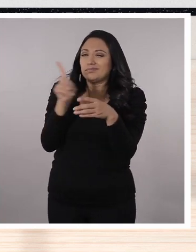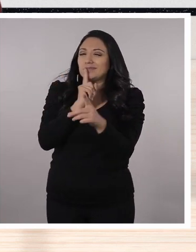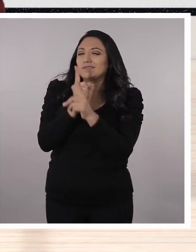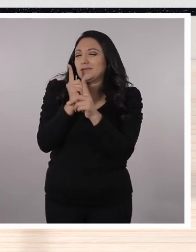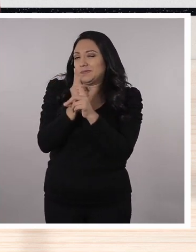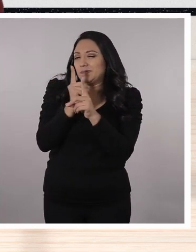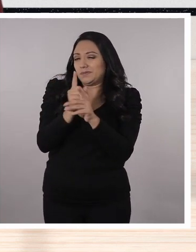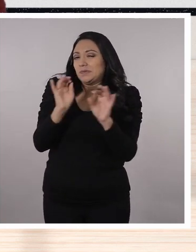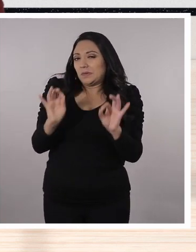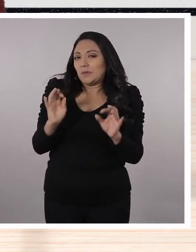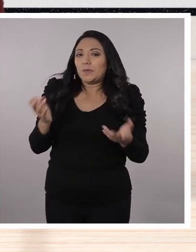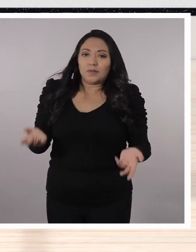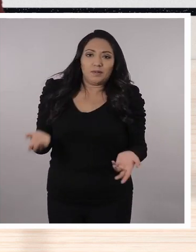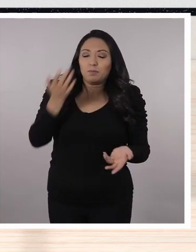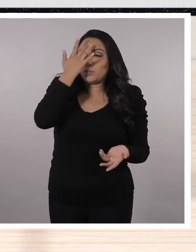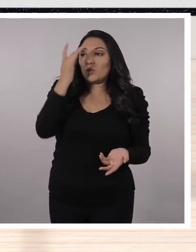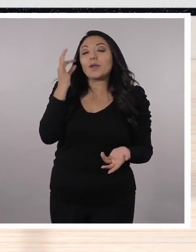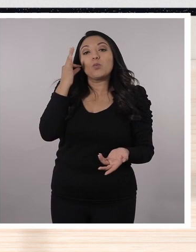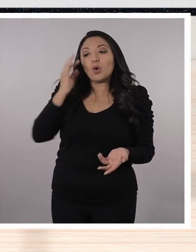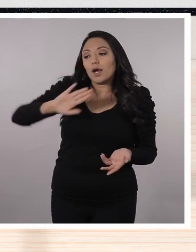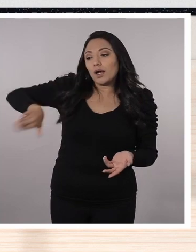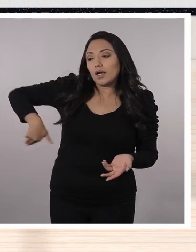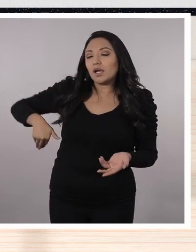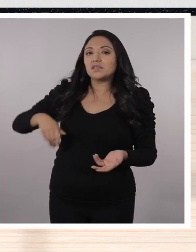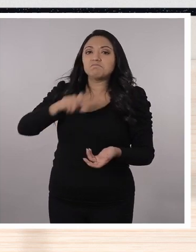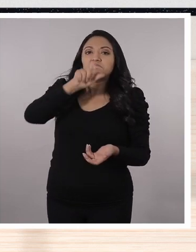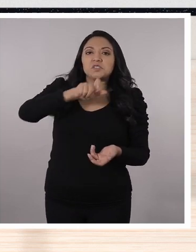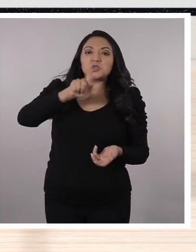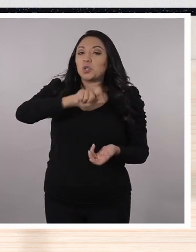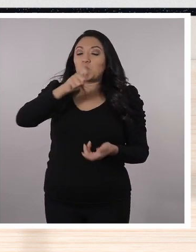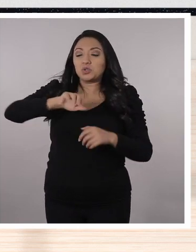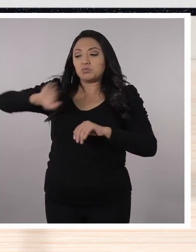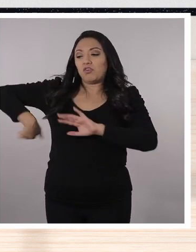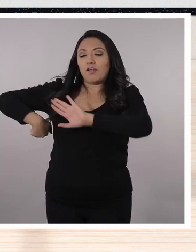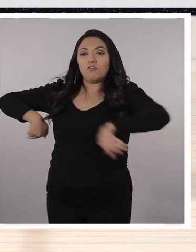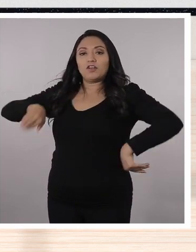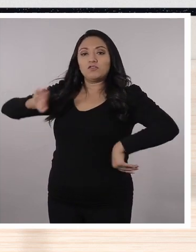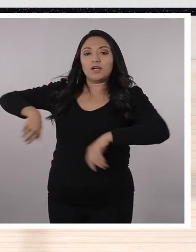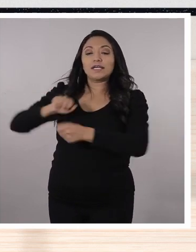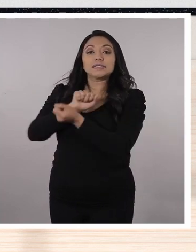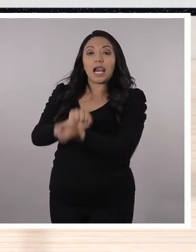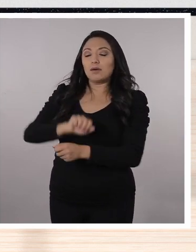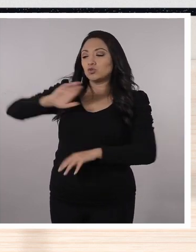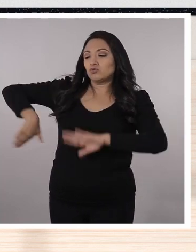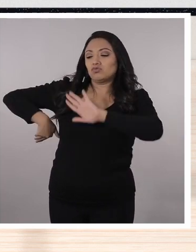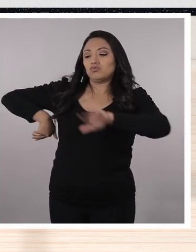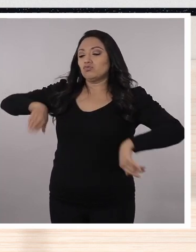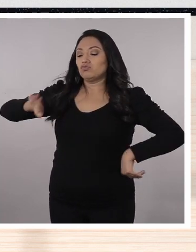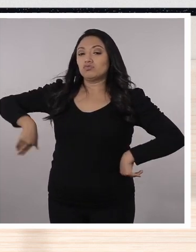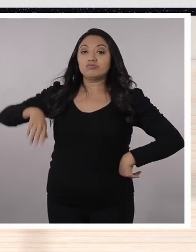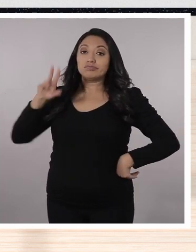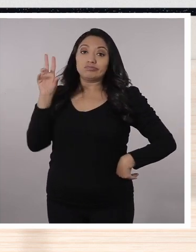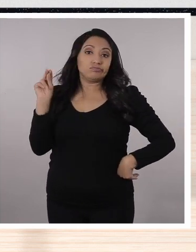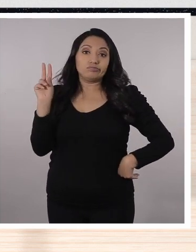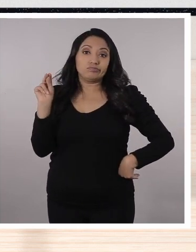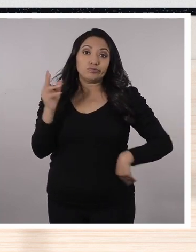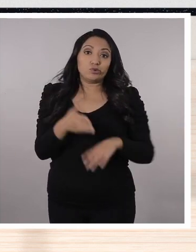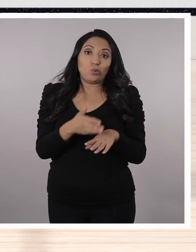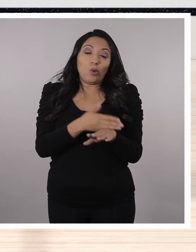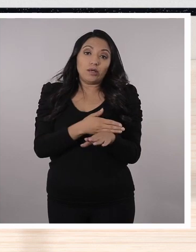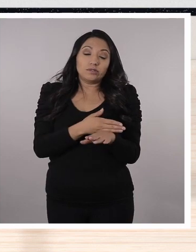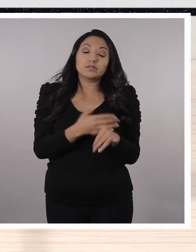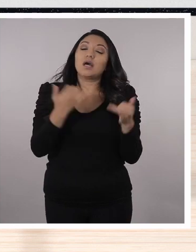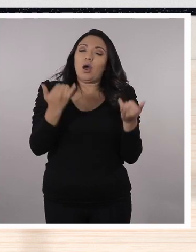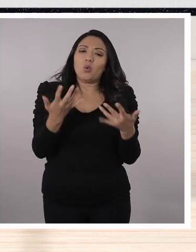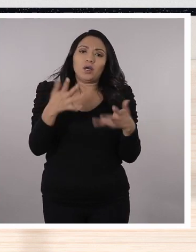era una democracia tan ideal porque excluía a sujetos y a mujeres también, ¿no? Por ejemplo, los esclavos